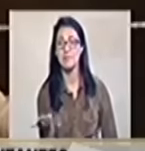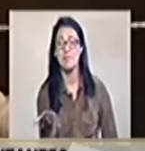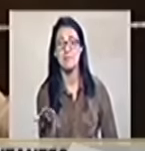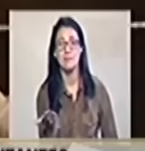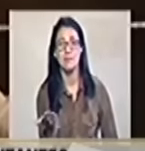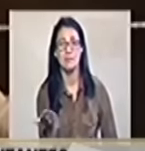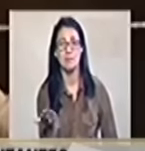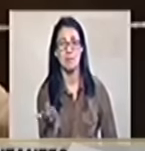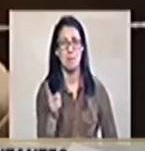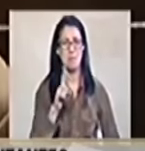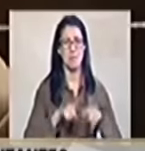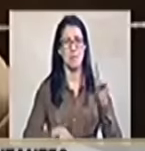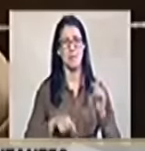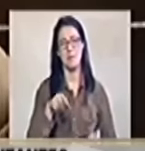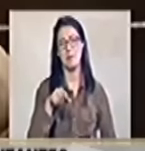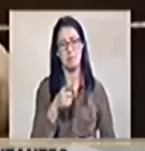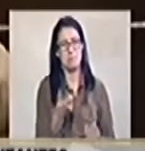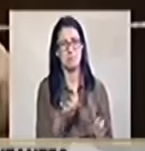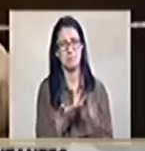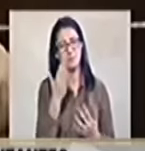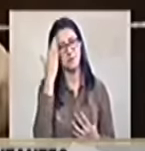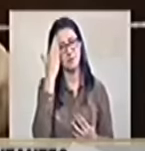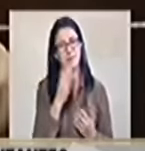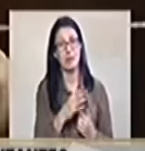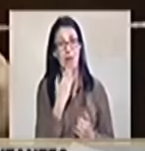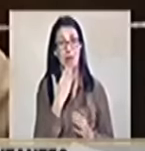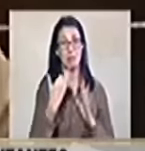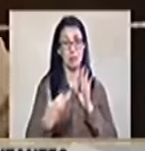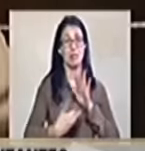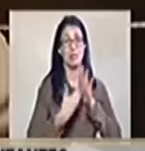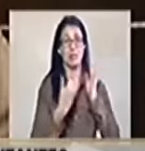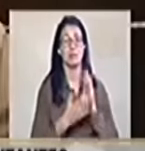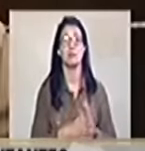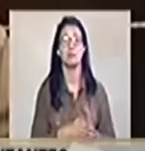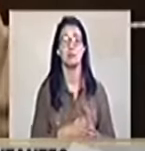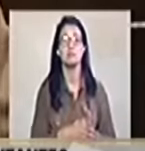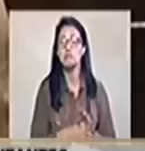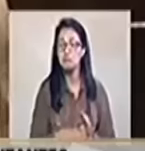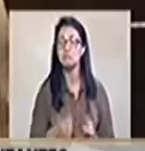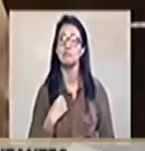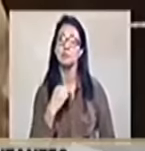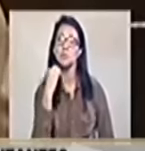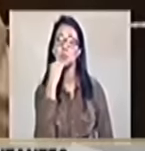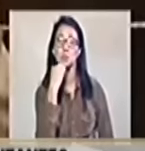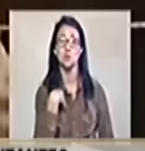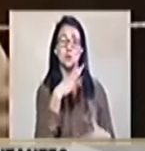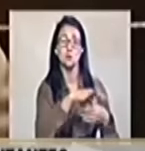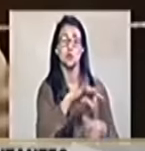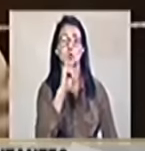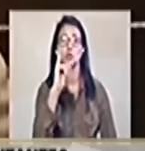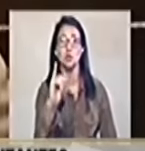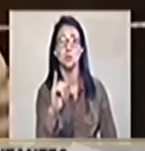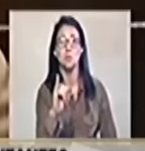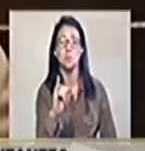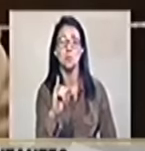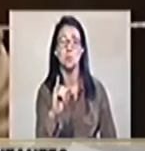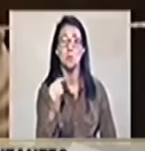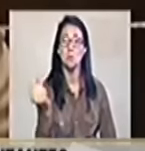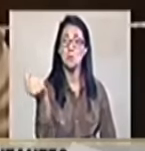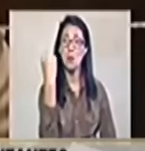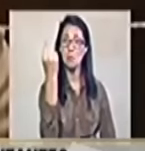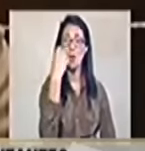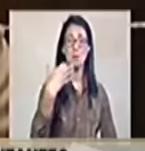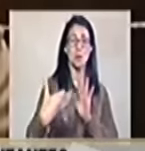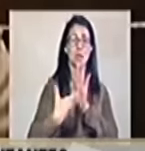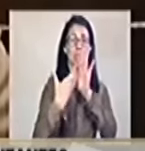hablar de prevaricato. Entonces, a los que me quieran denunciar, les digo, voy a votar afirmativo y acepto cuantas denuncias